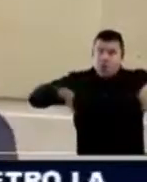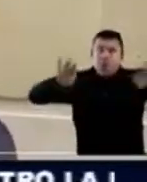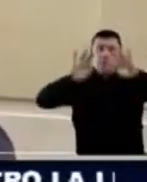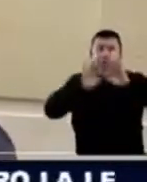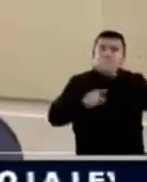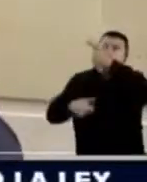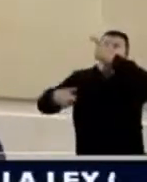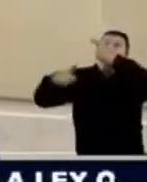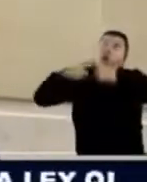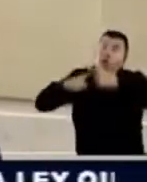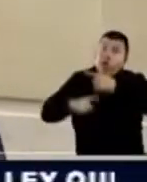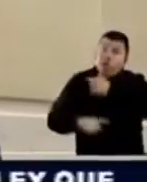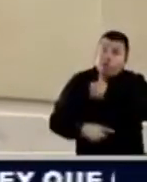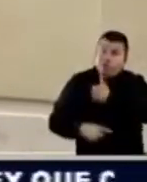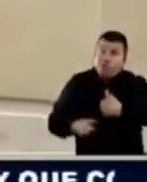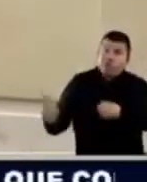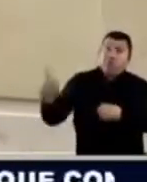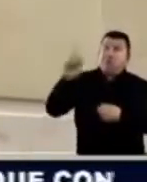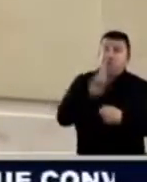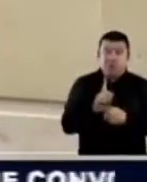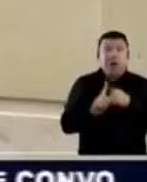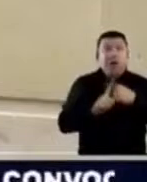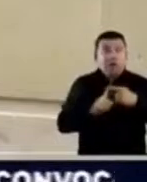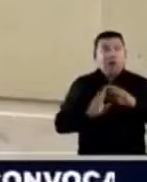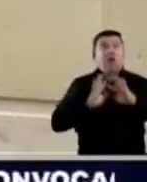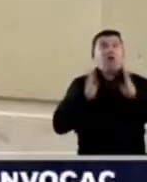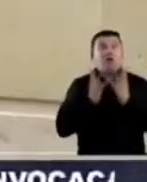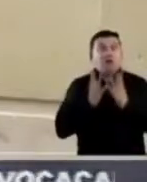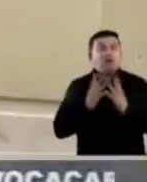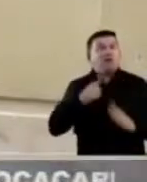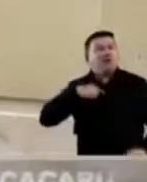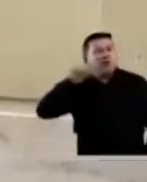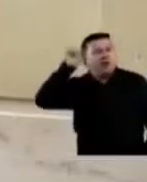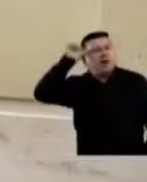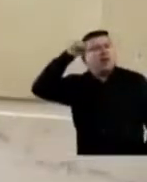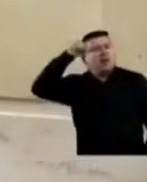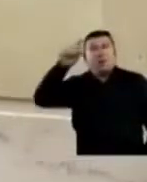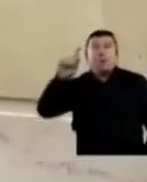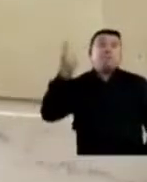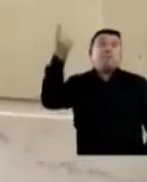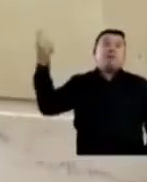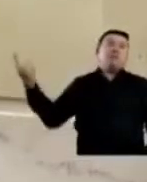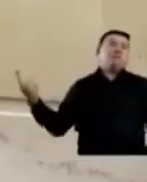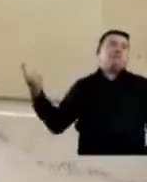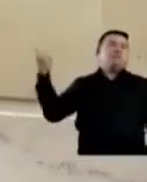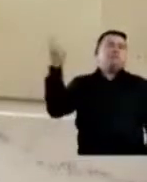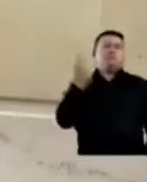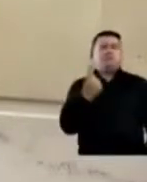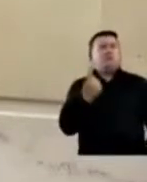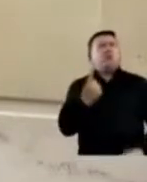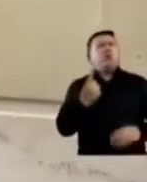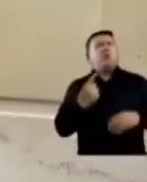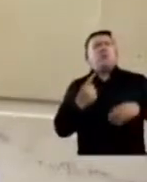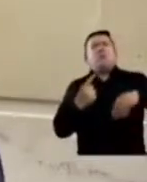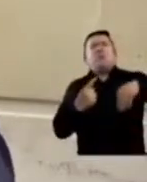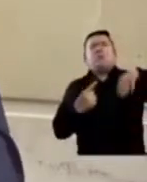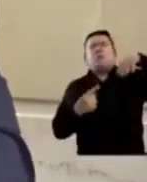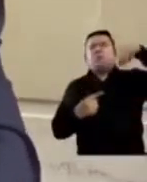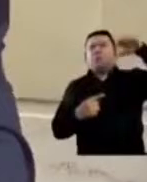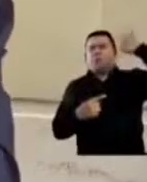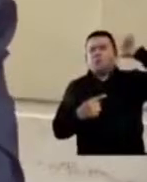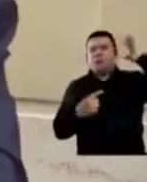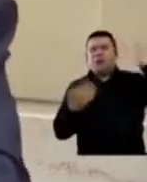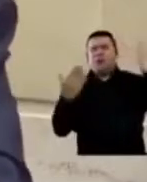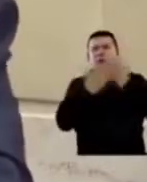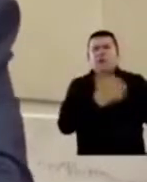presidenta del Senado. El resto yo no le veo nada, digamos, adecuado. Me parece que el mensaje además es casi delirante,